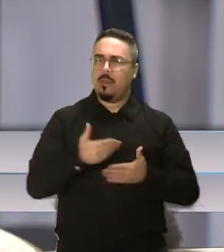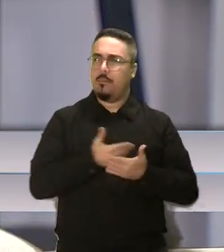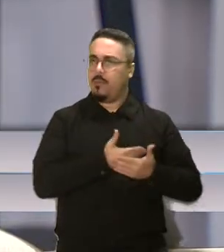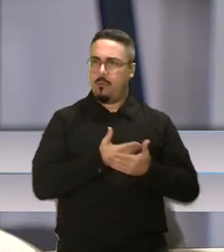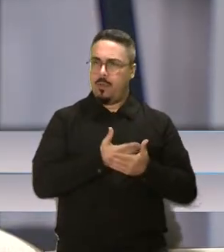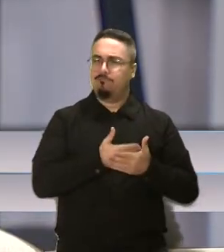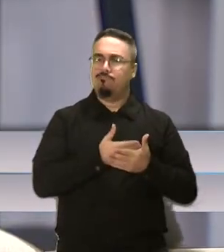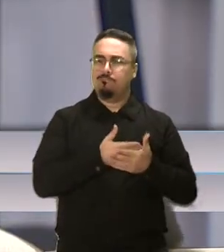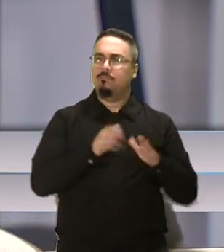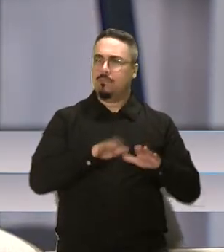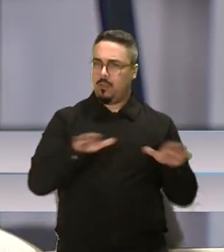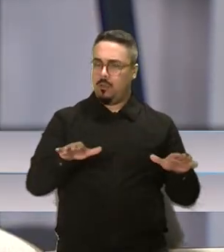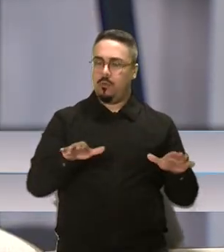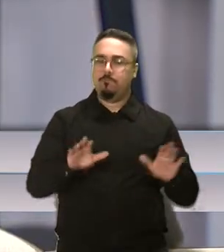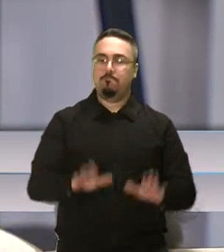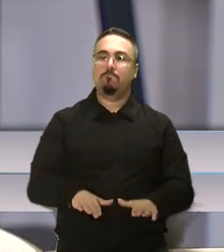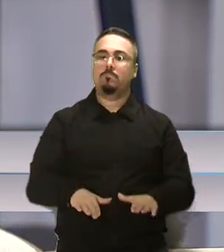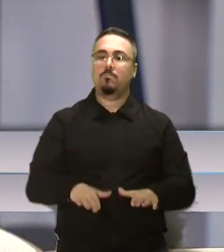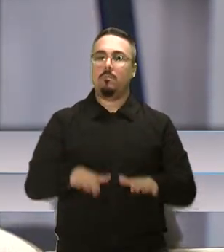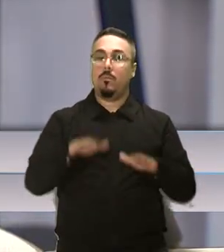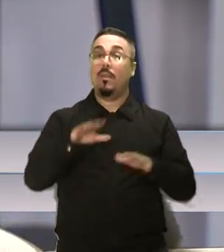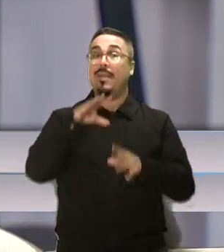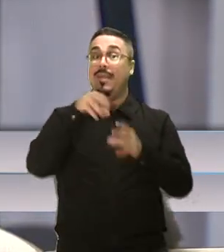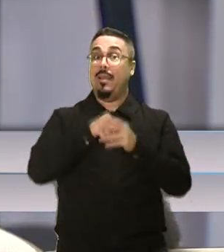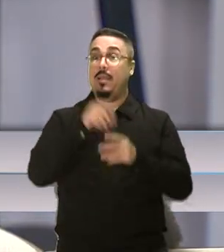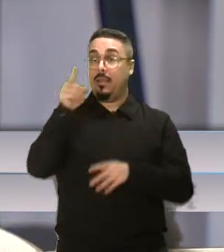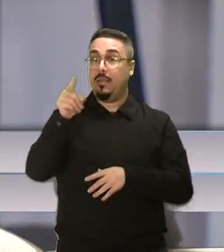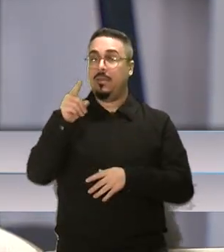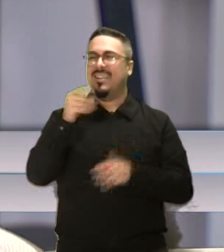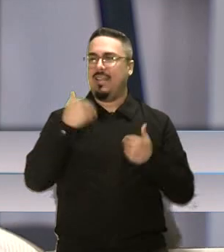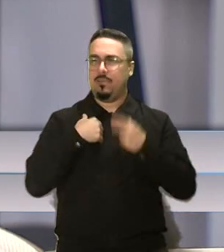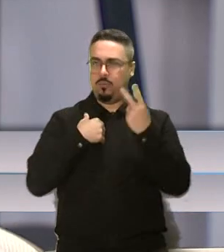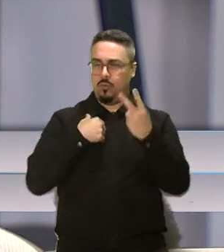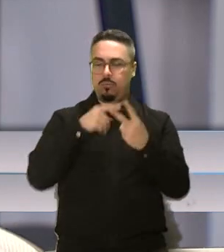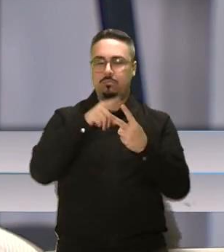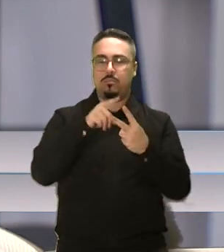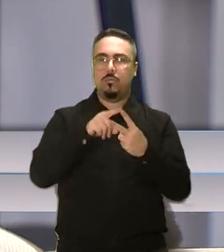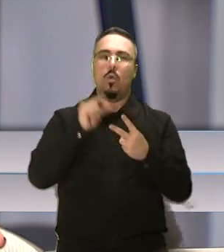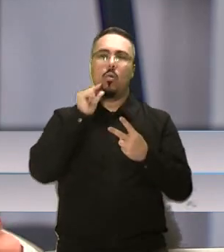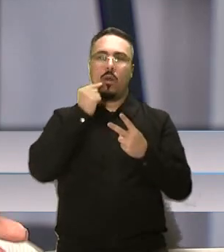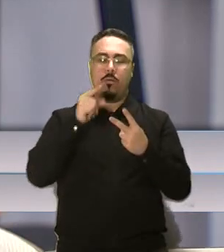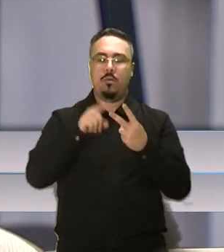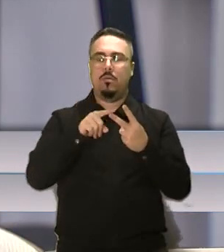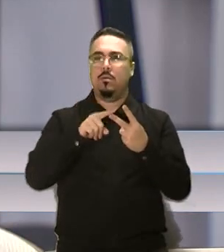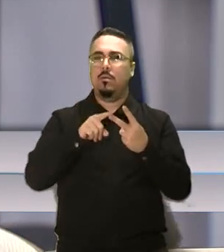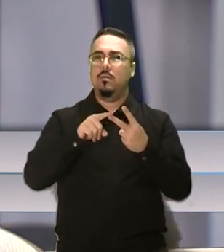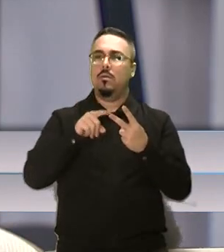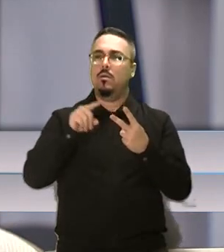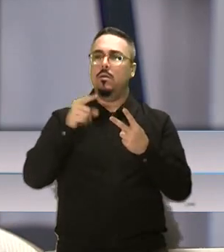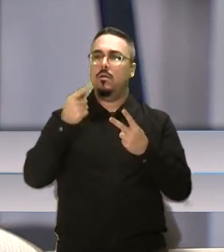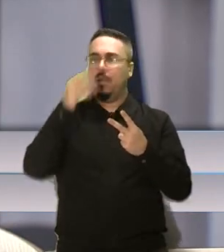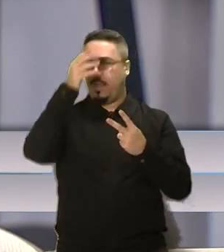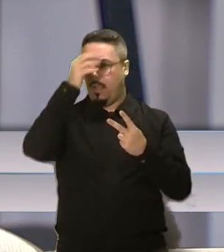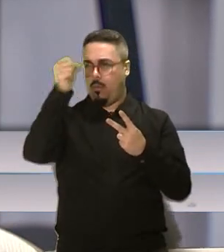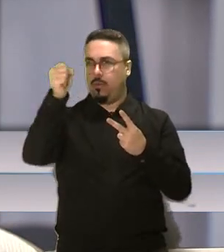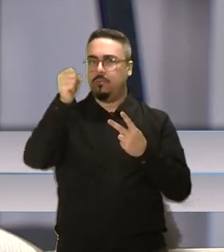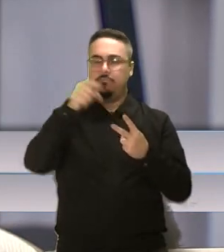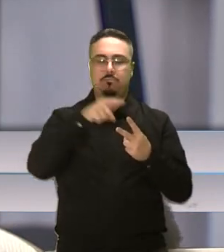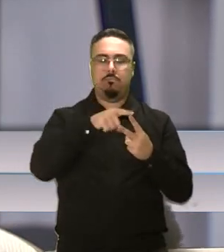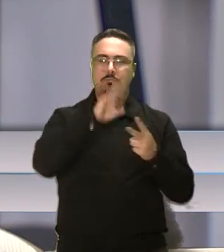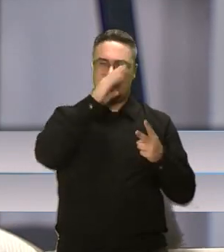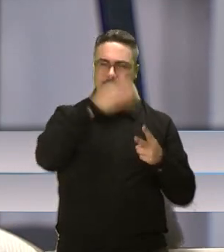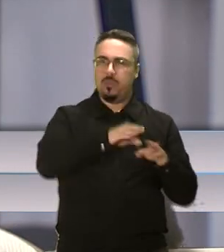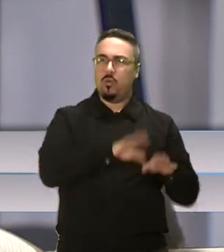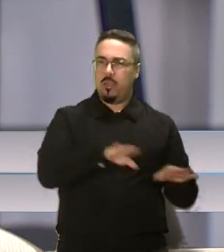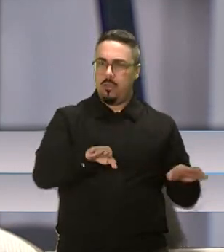eh Y en Caguas porque tenemos dos localidades una en gago nos especializamos en la población pediátrica y en la localidad de Caguas